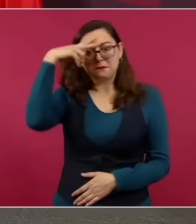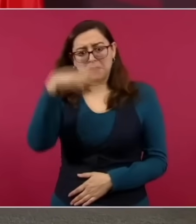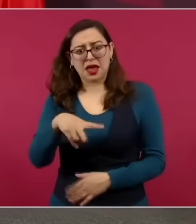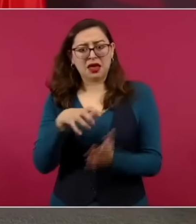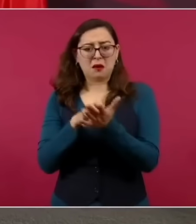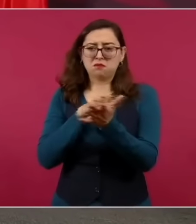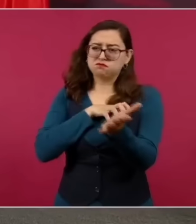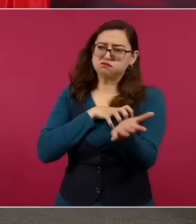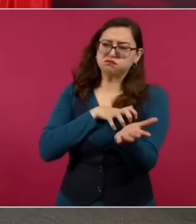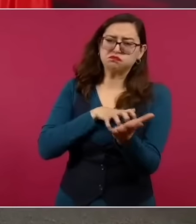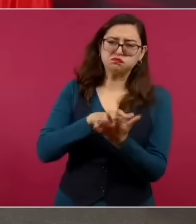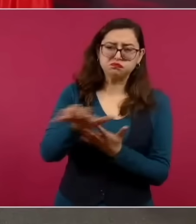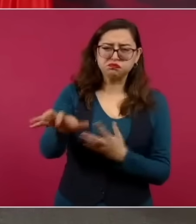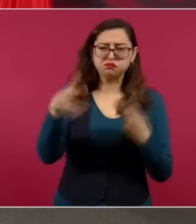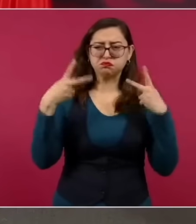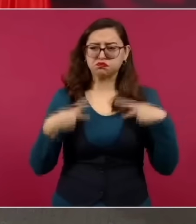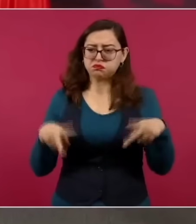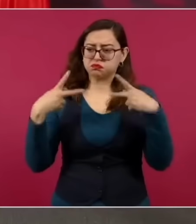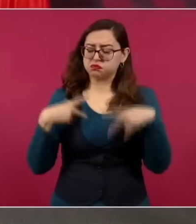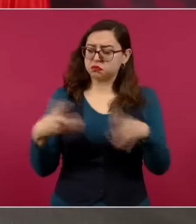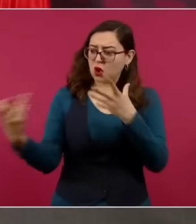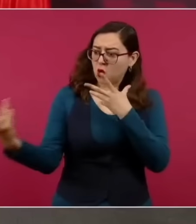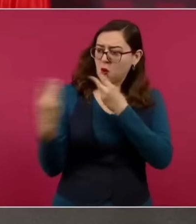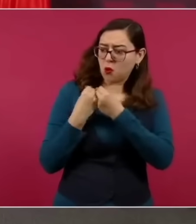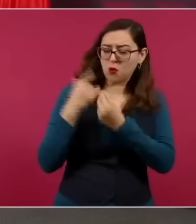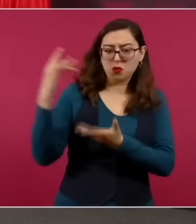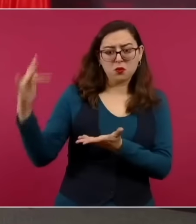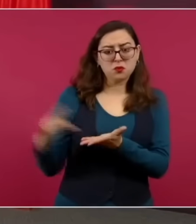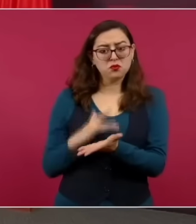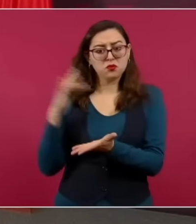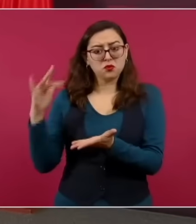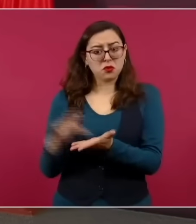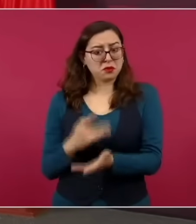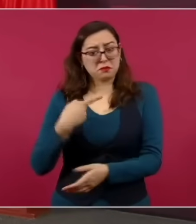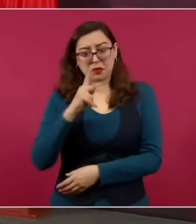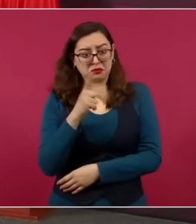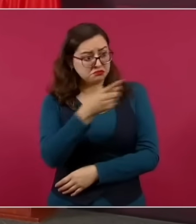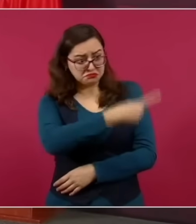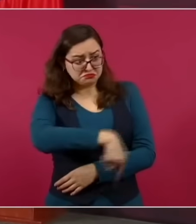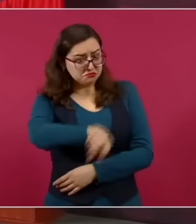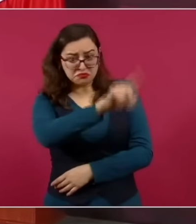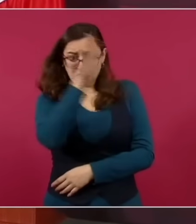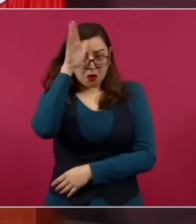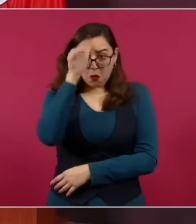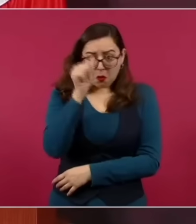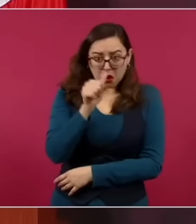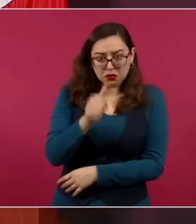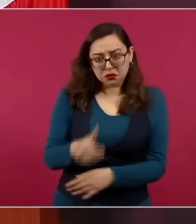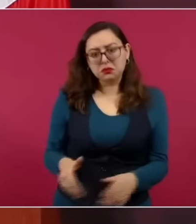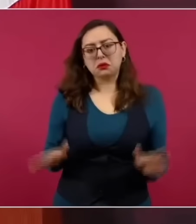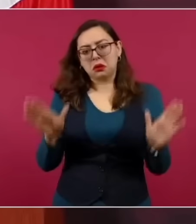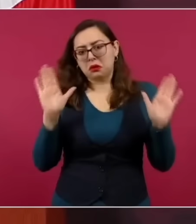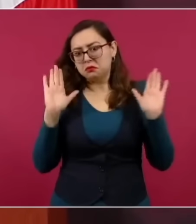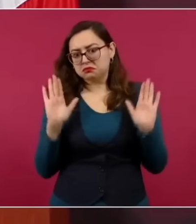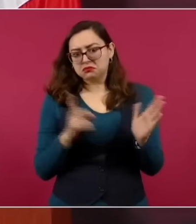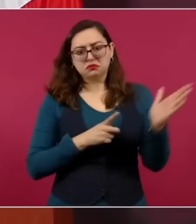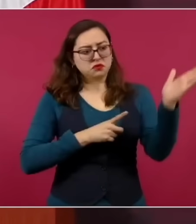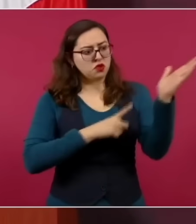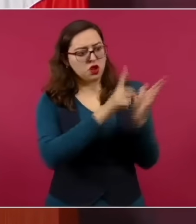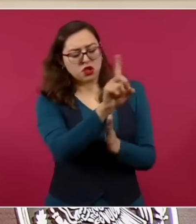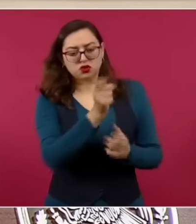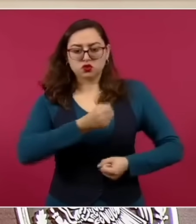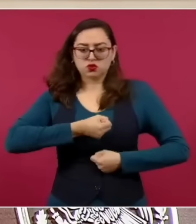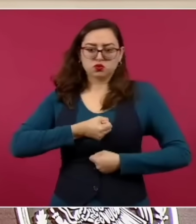pero están en todos sus derechos de expresarse de manifestarse nosotros estamos